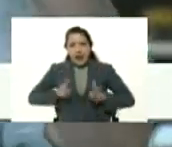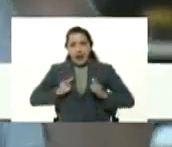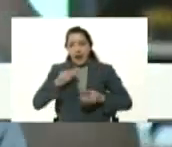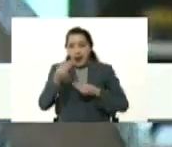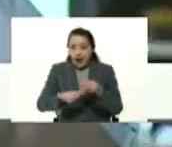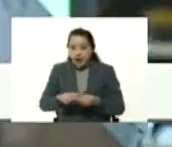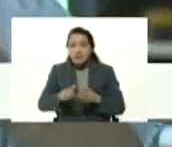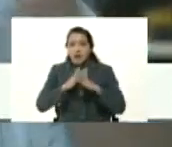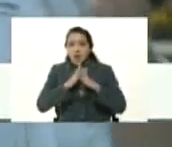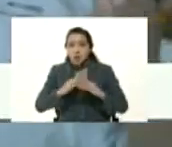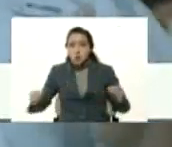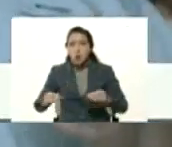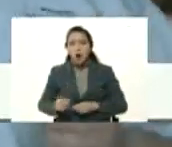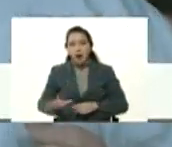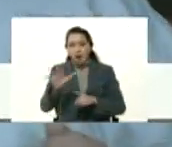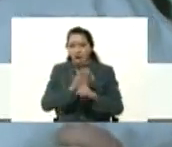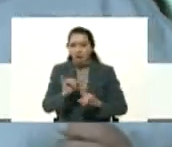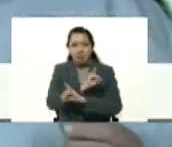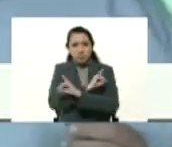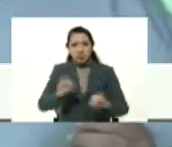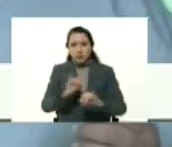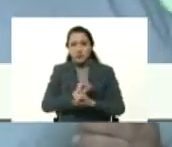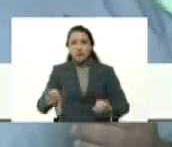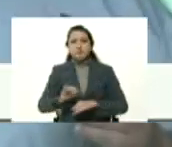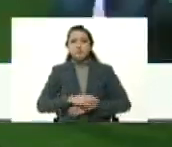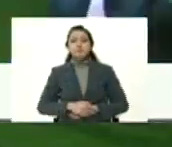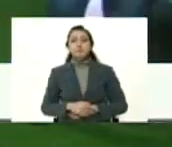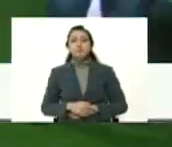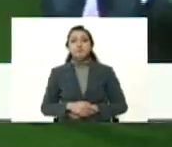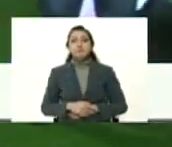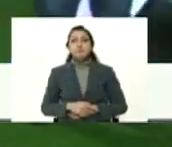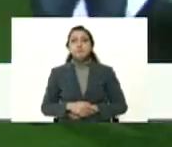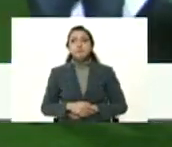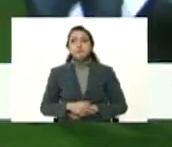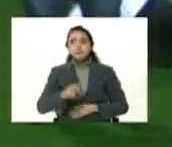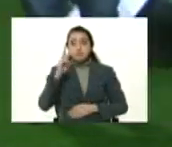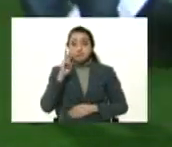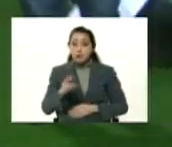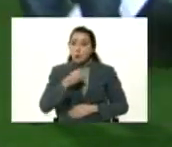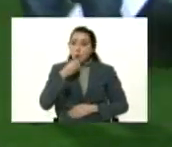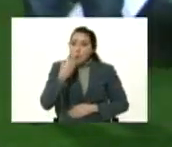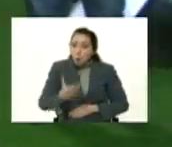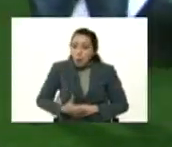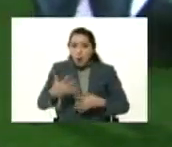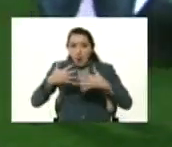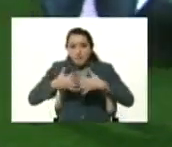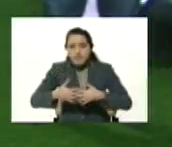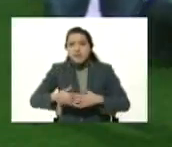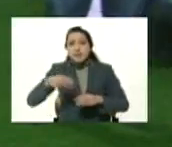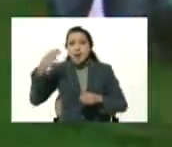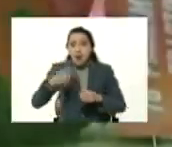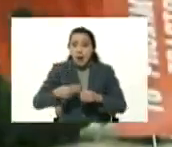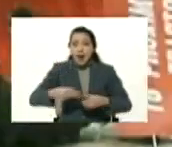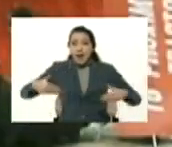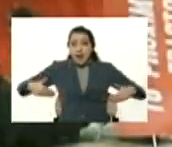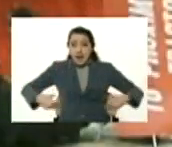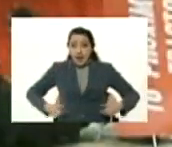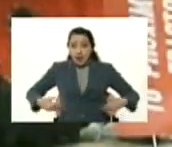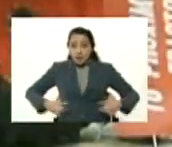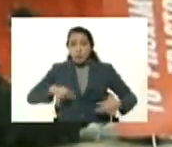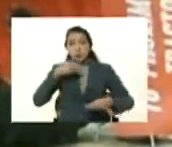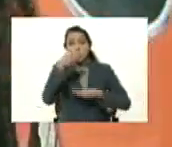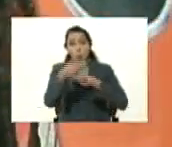cortar las cadenas especulativas, todo aquello. Vemos con buenos ojos cómo la empresa Pequivén hace un gran esfuerzo para